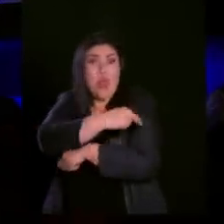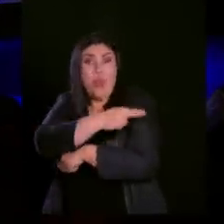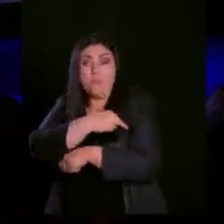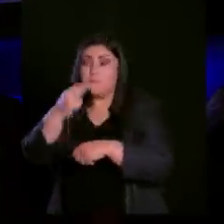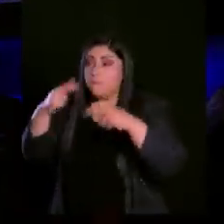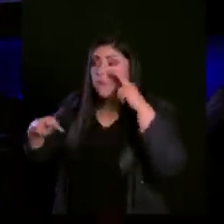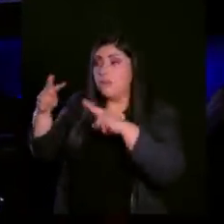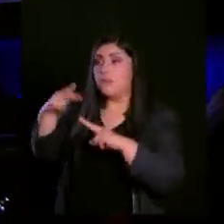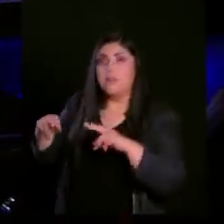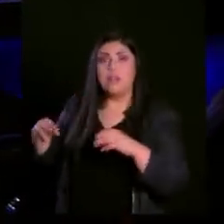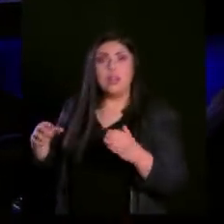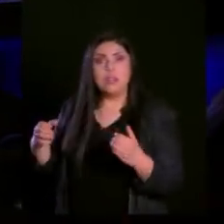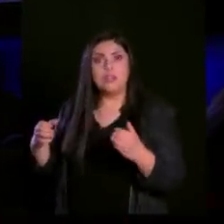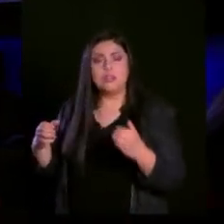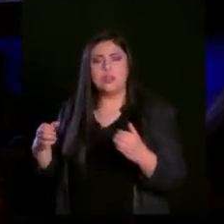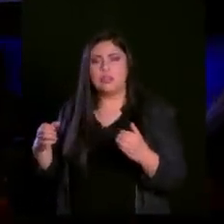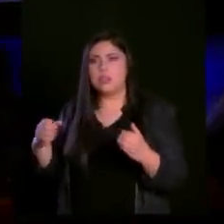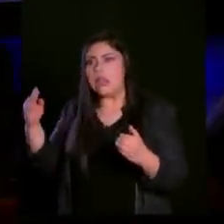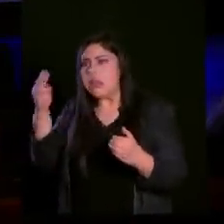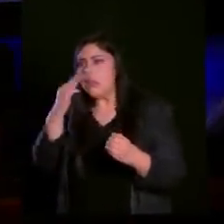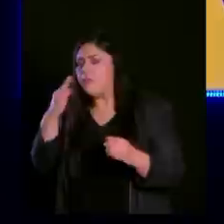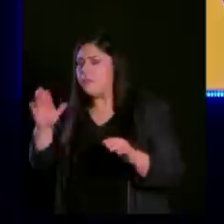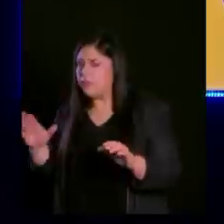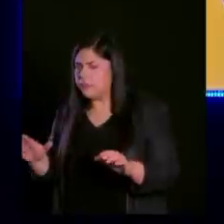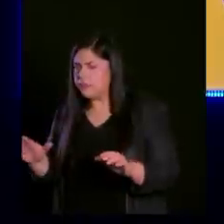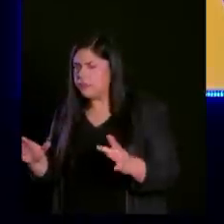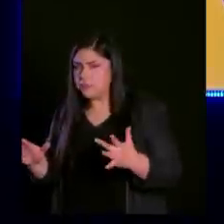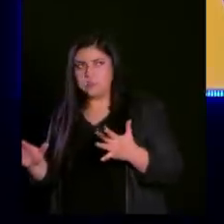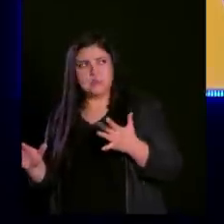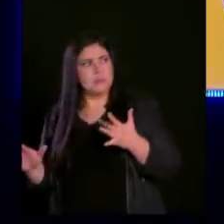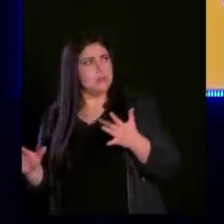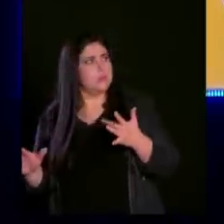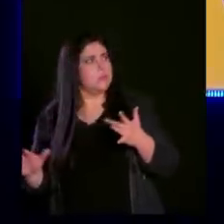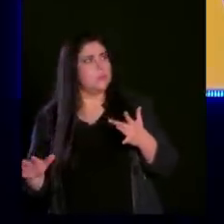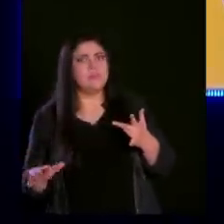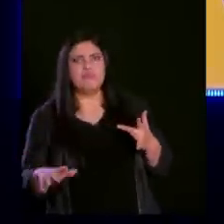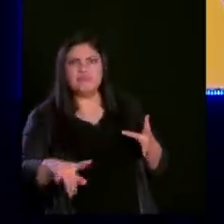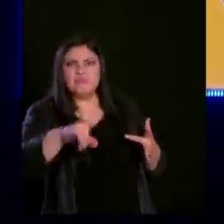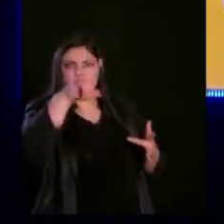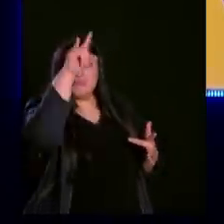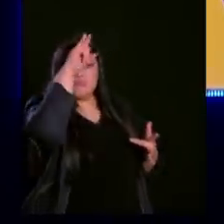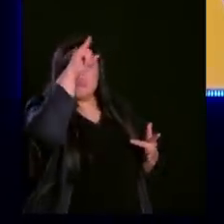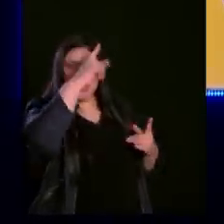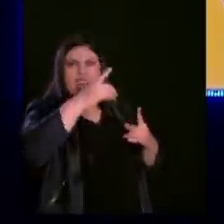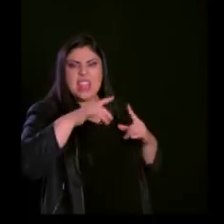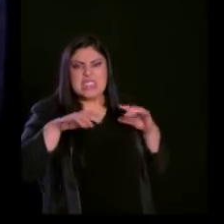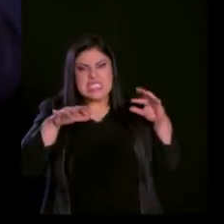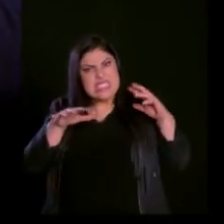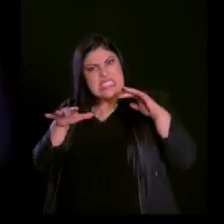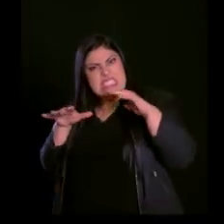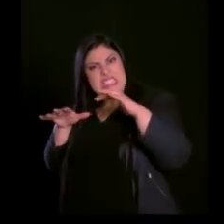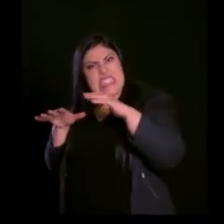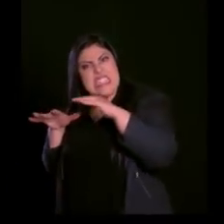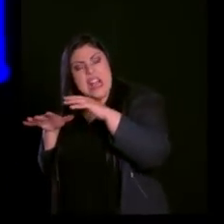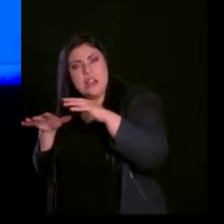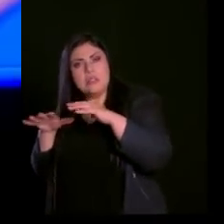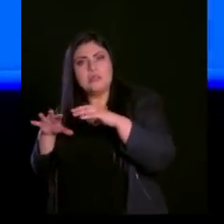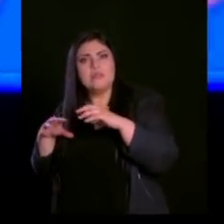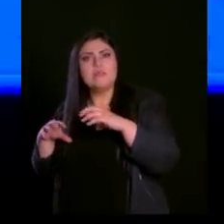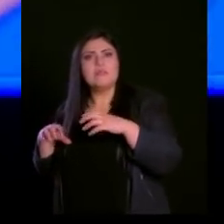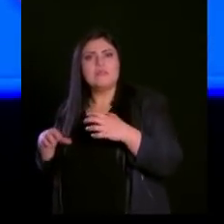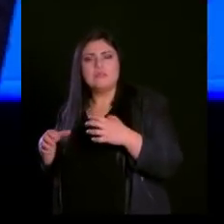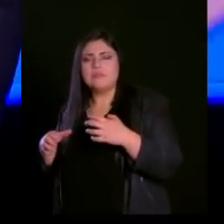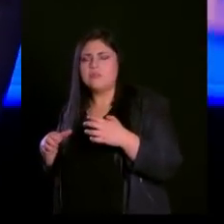se pone sobre él agarra su ropa se lo pone sobre su hijo y empieza a orar y a declarar Y sabes qué pasó